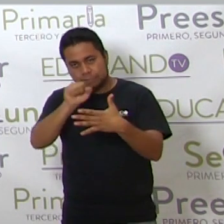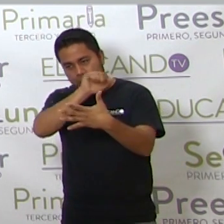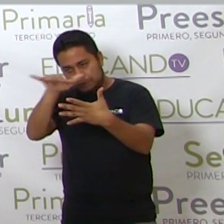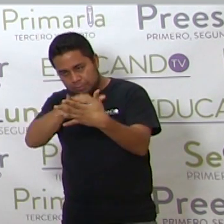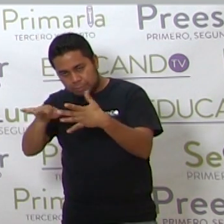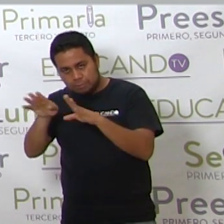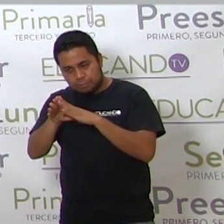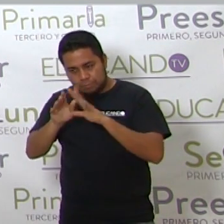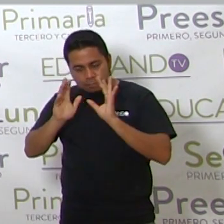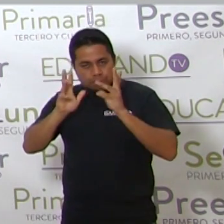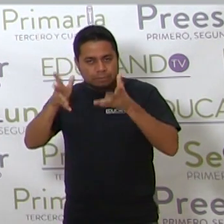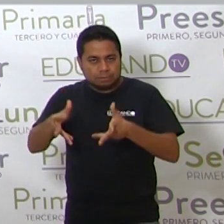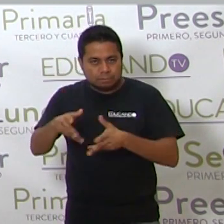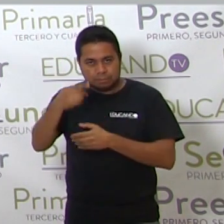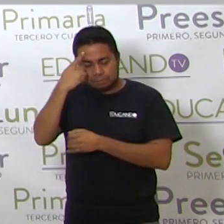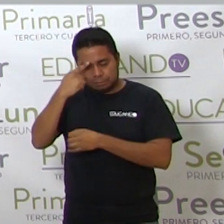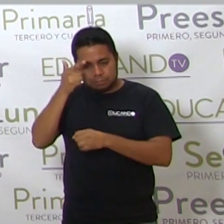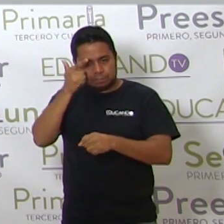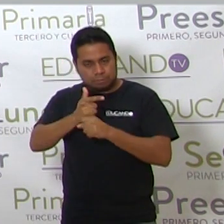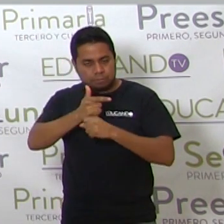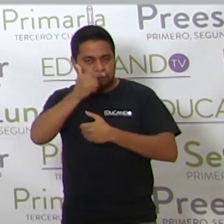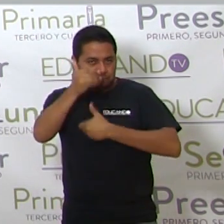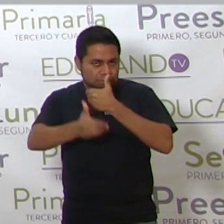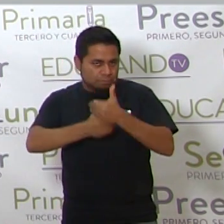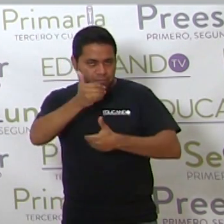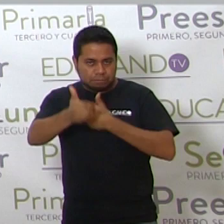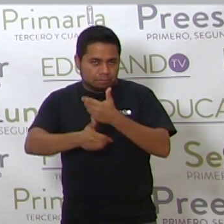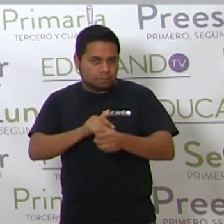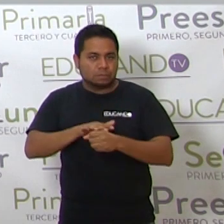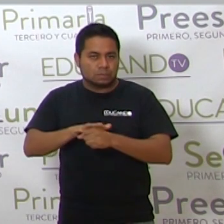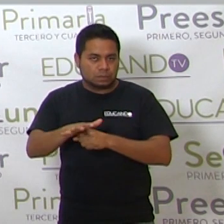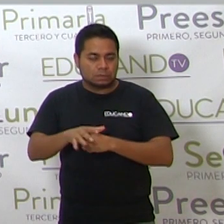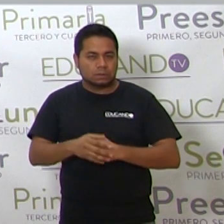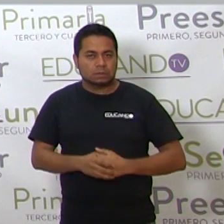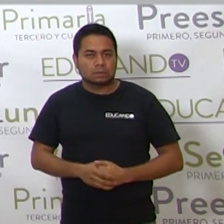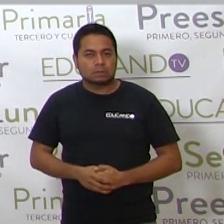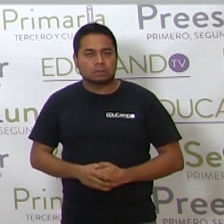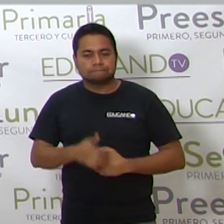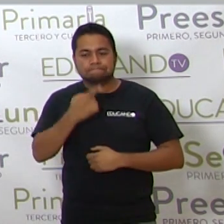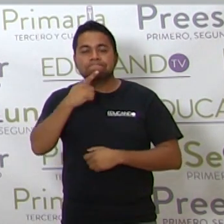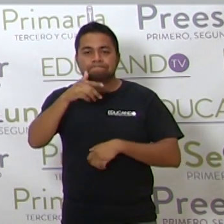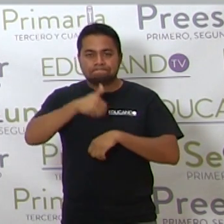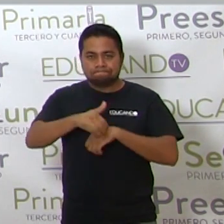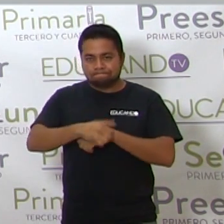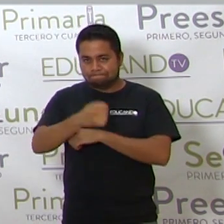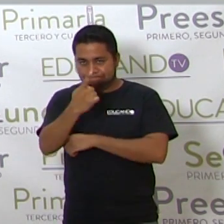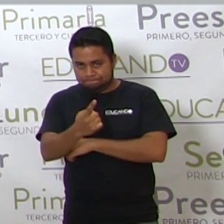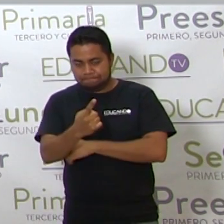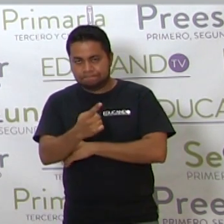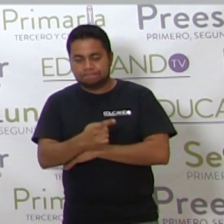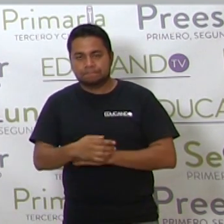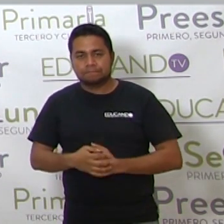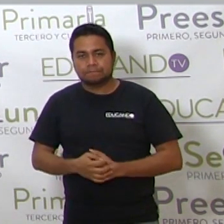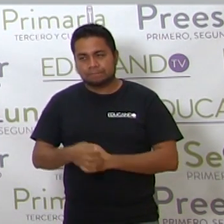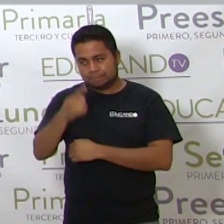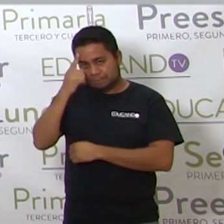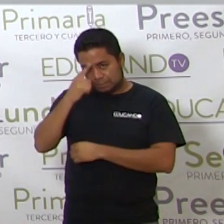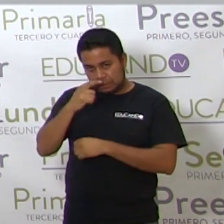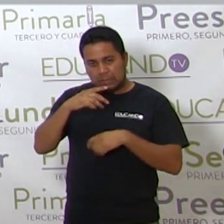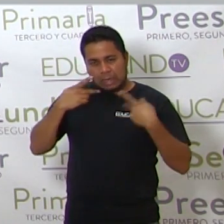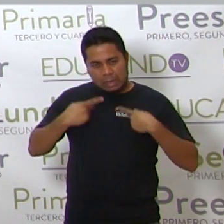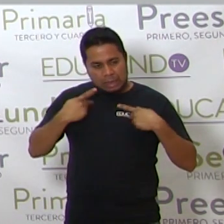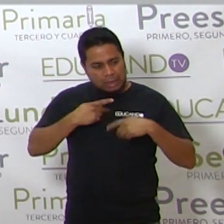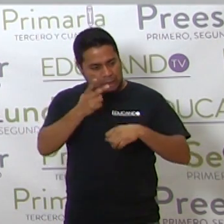escritas para poder ir identificando dice la número uno hacer la invitación a la gente